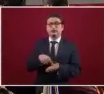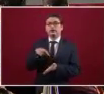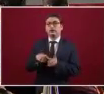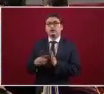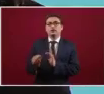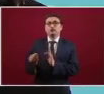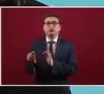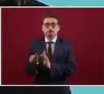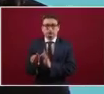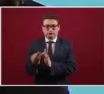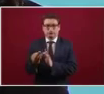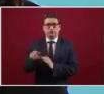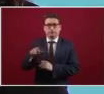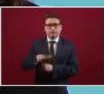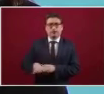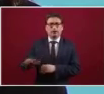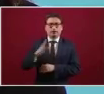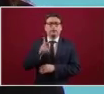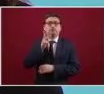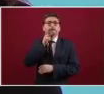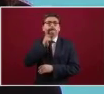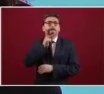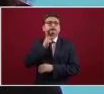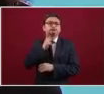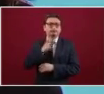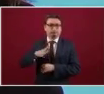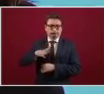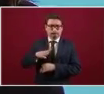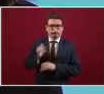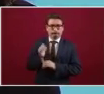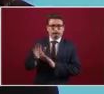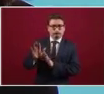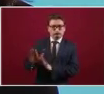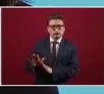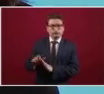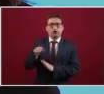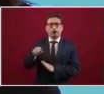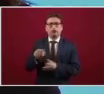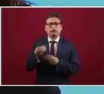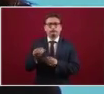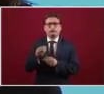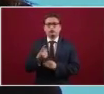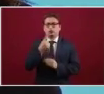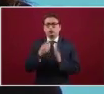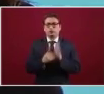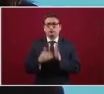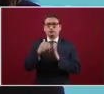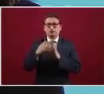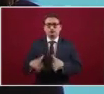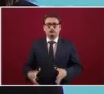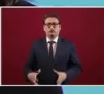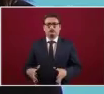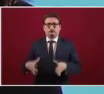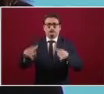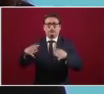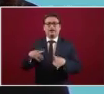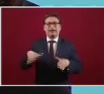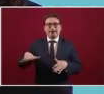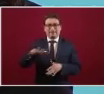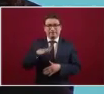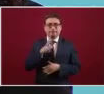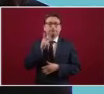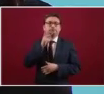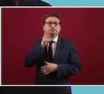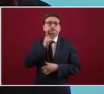almacenamiento y distribución del crudo. Ahí es donde llega más de 1 millón de barriles de petróleo al